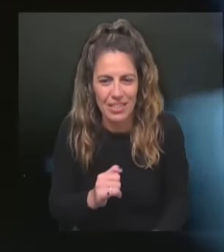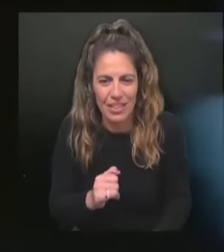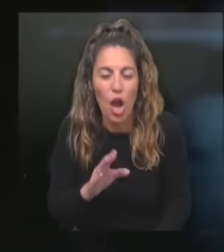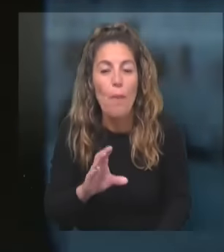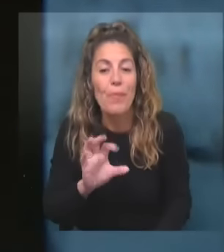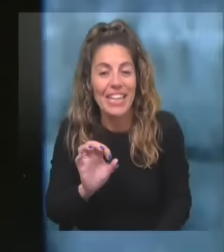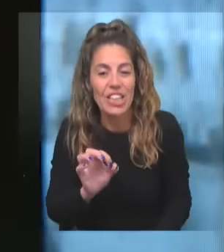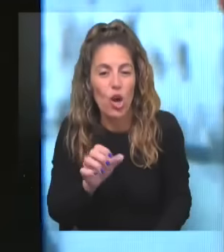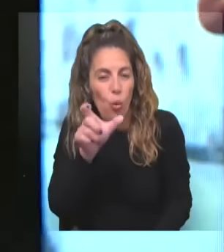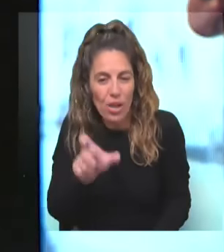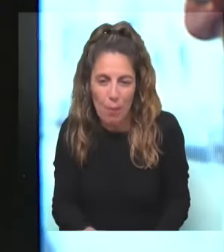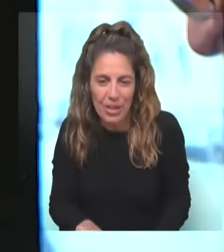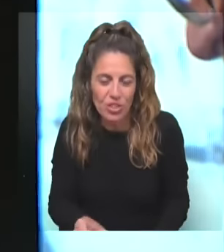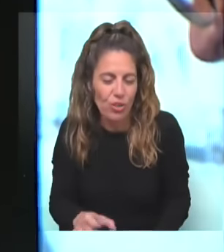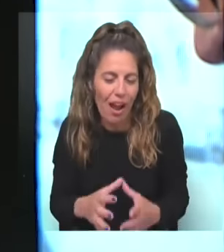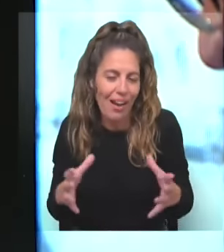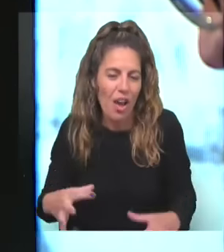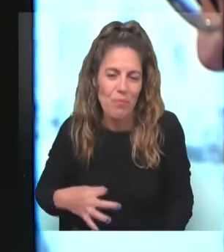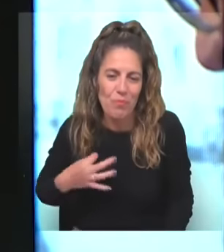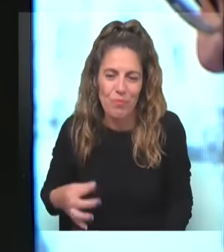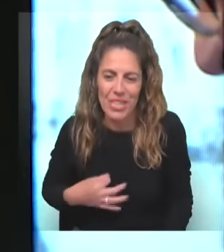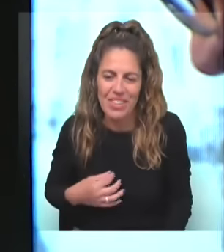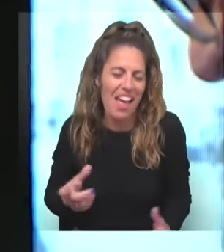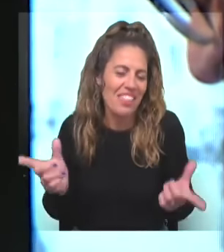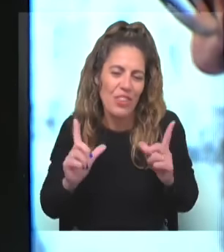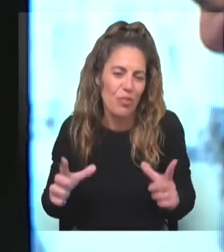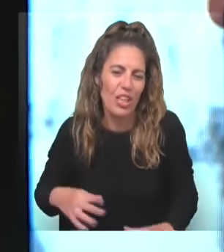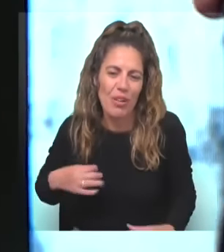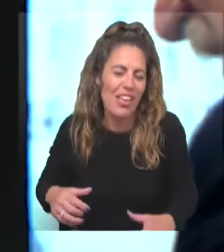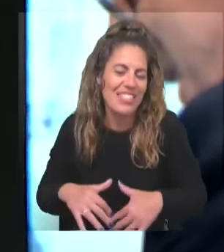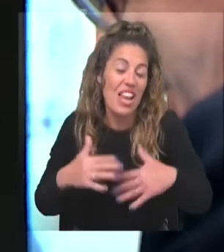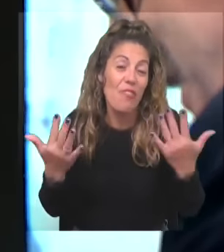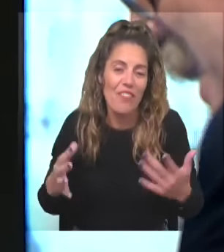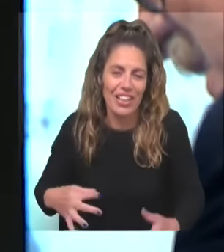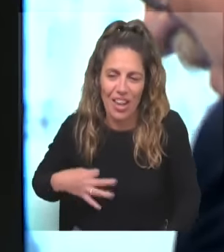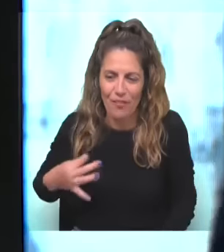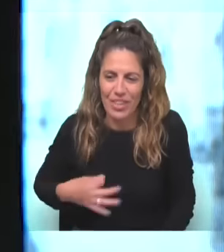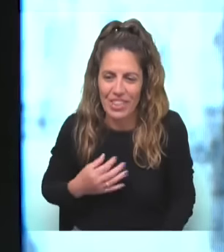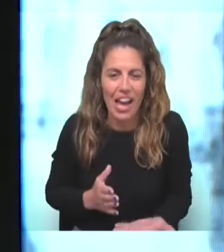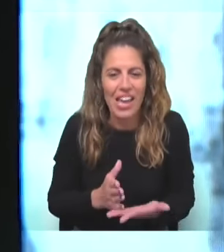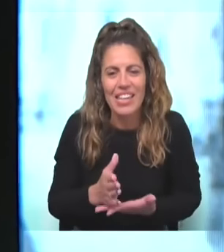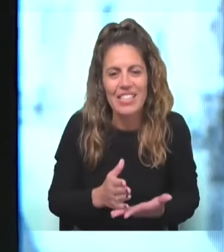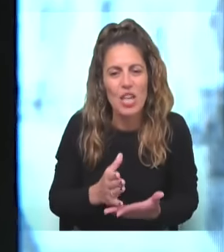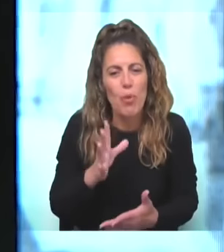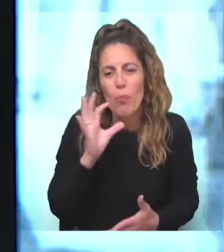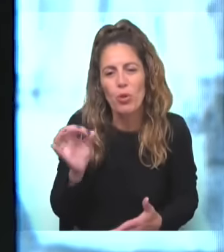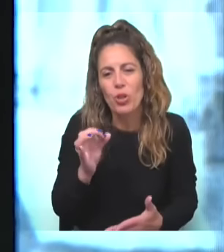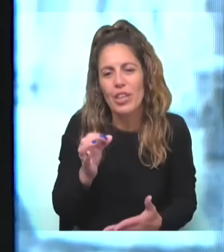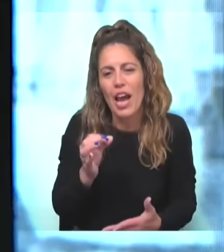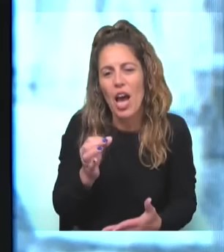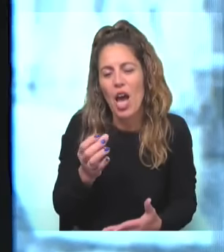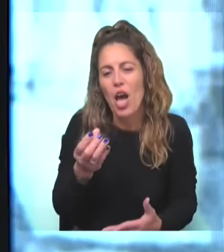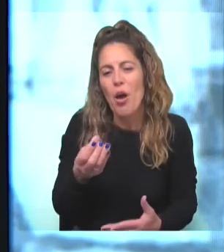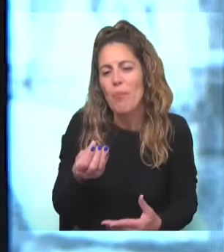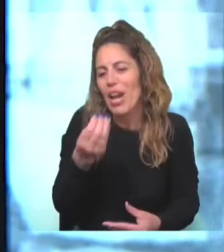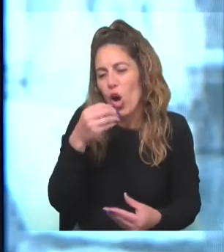era un hombre de una gran vida, disfrutaba la vida, celebraba la vida. Y siempre había oportunidad para comer un churrasquito y tomarse